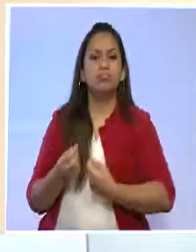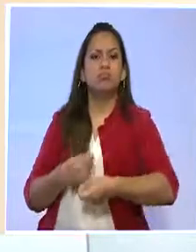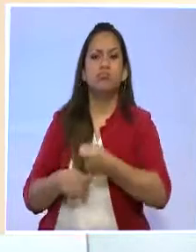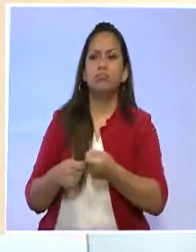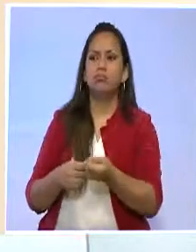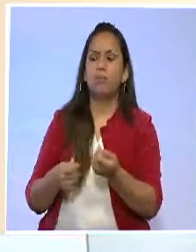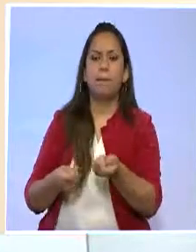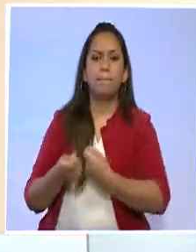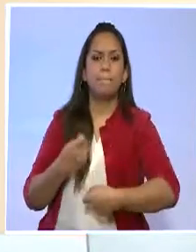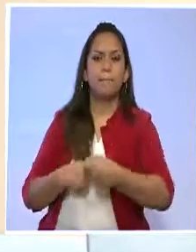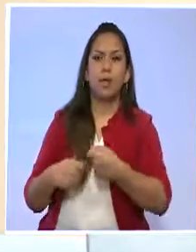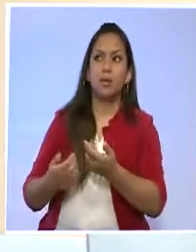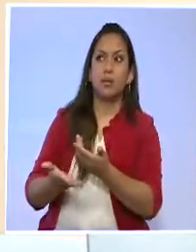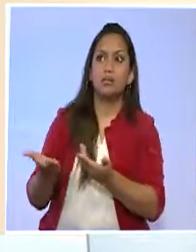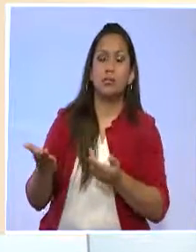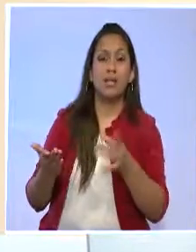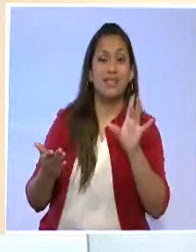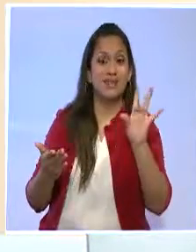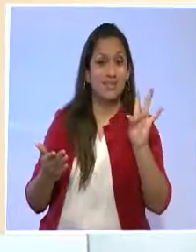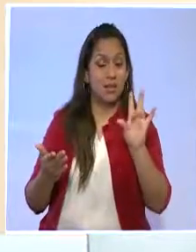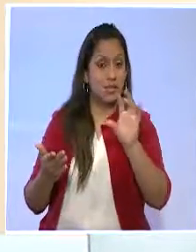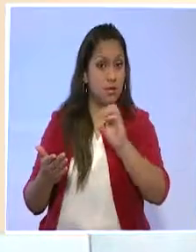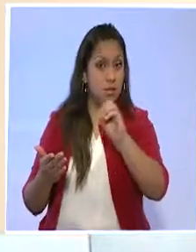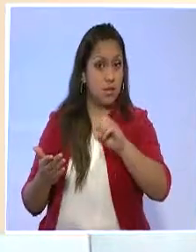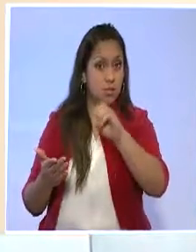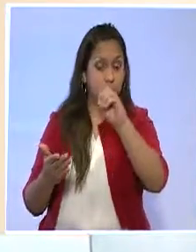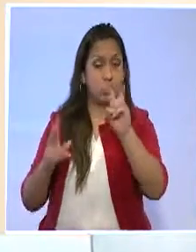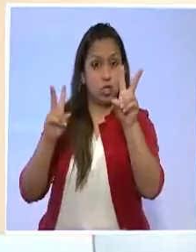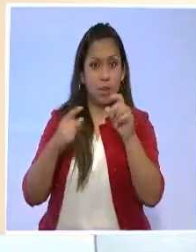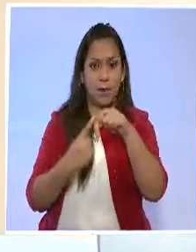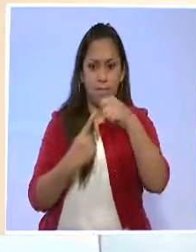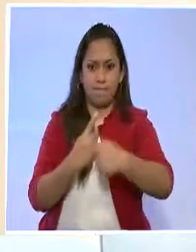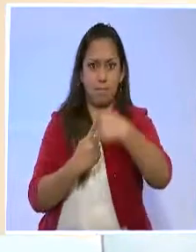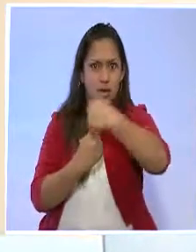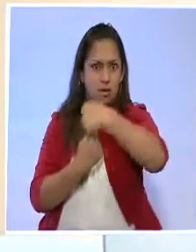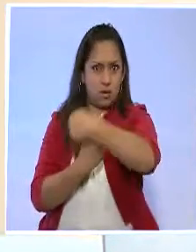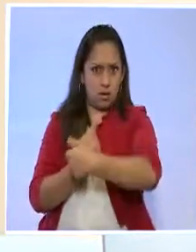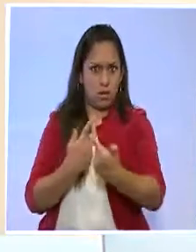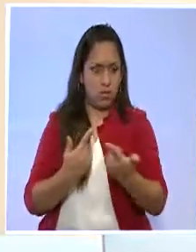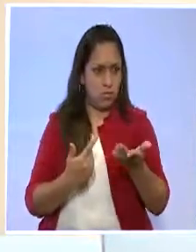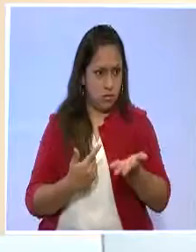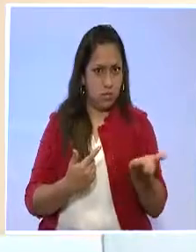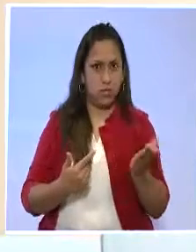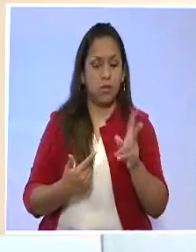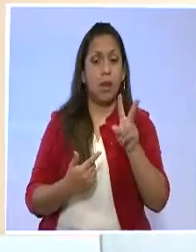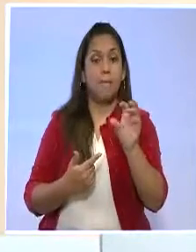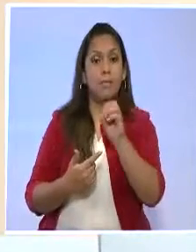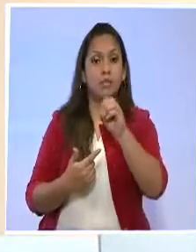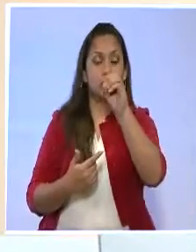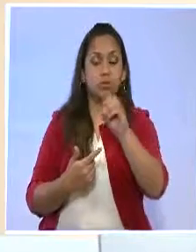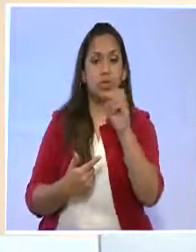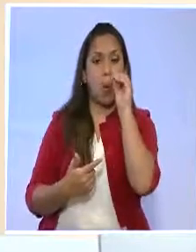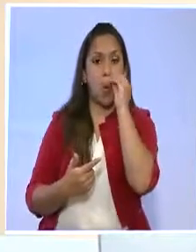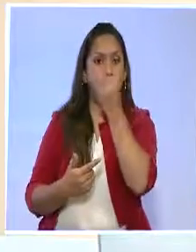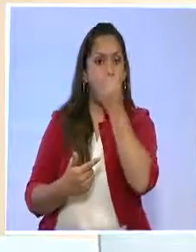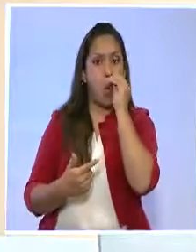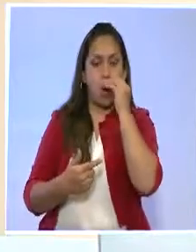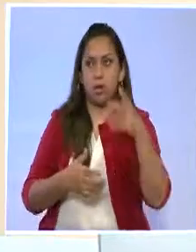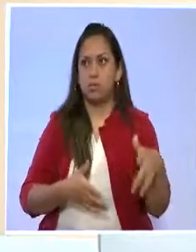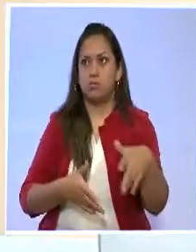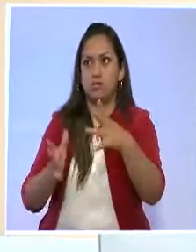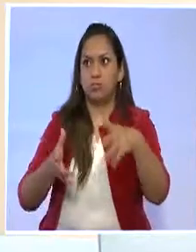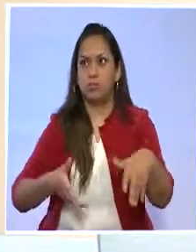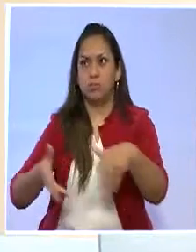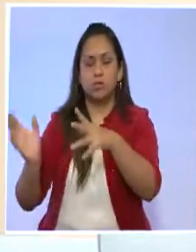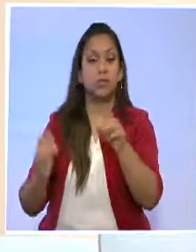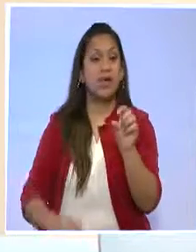tenemos un 70 por ciento exportación de banano 20 20 por ciento de exportación de flores y un 10% que es un